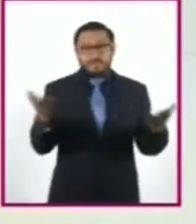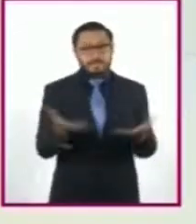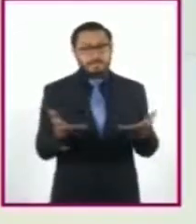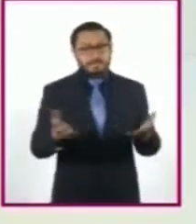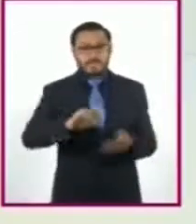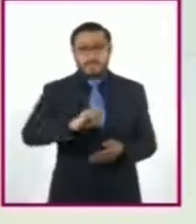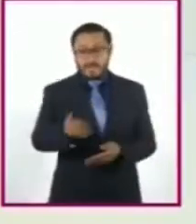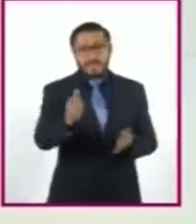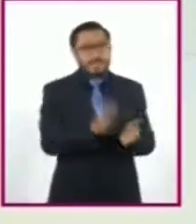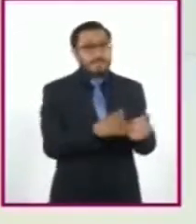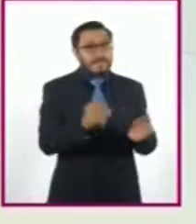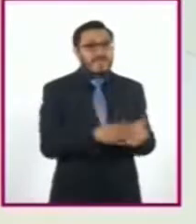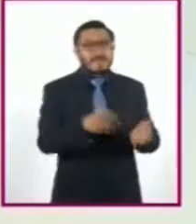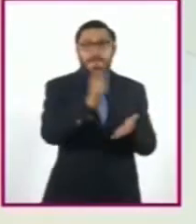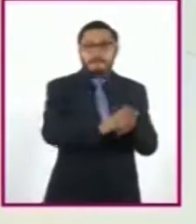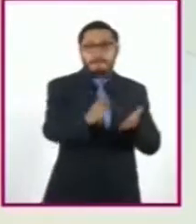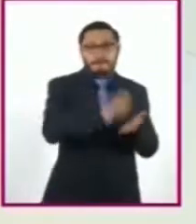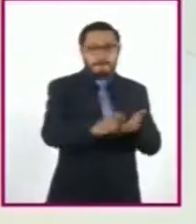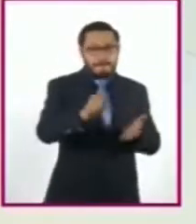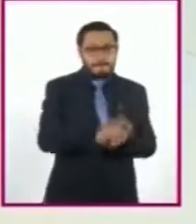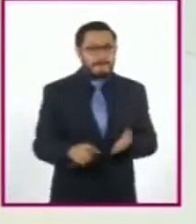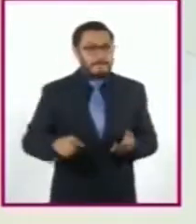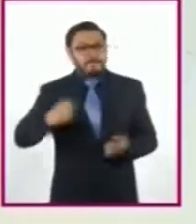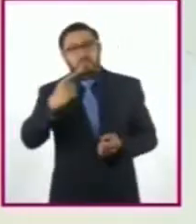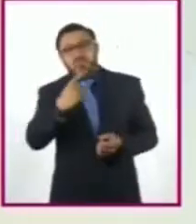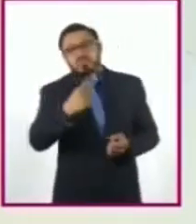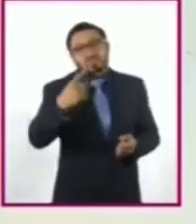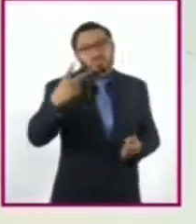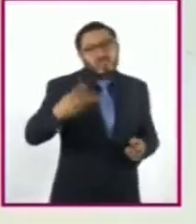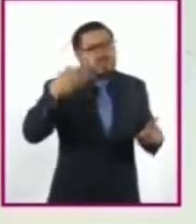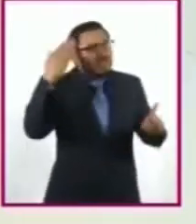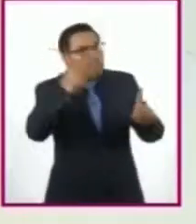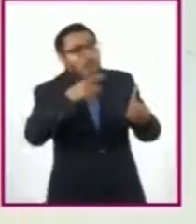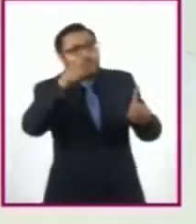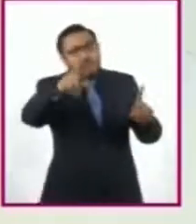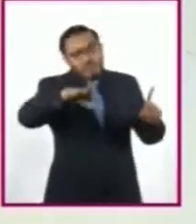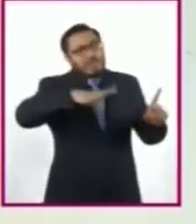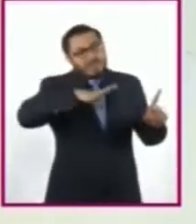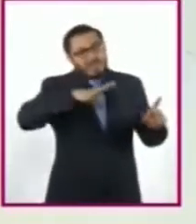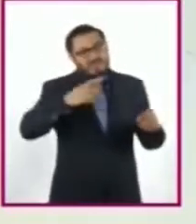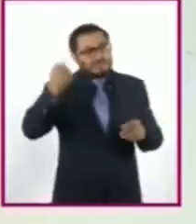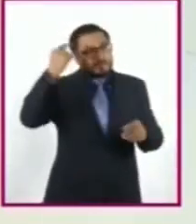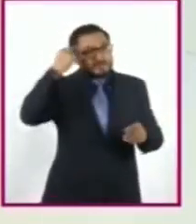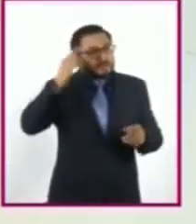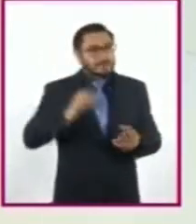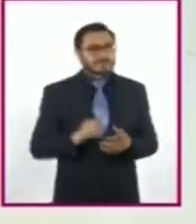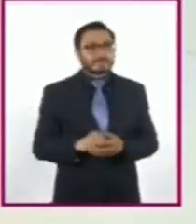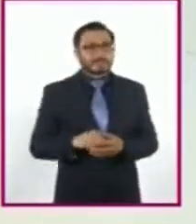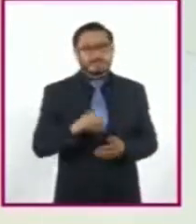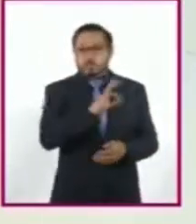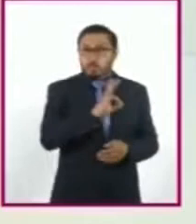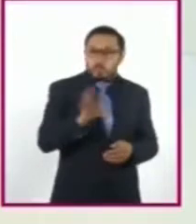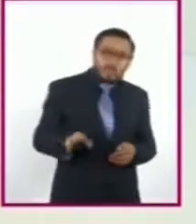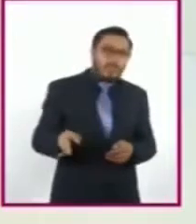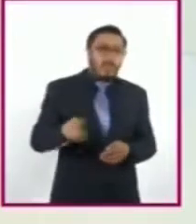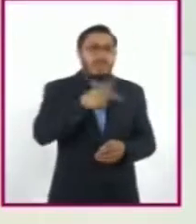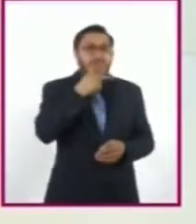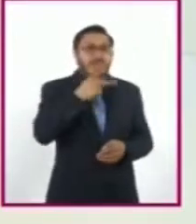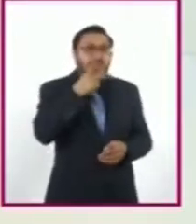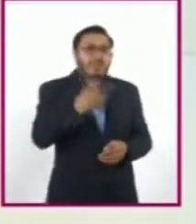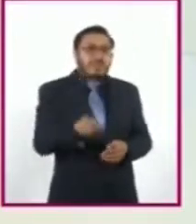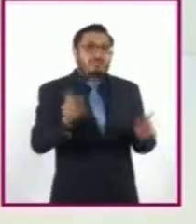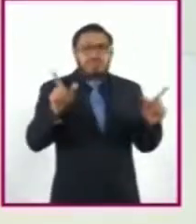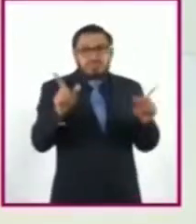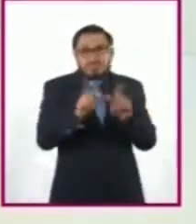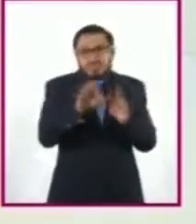hoja, anoten una o dos aspiraciones que tengan. Pueden ser frases breves.